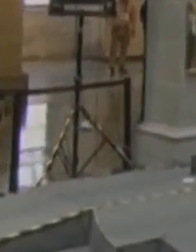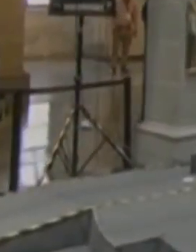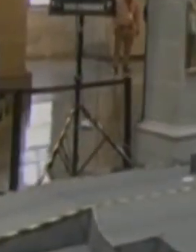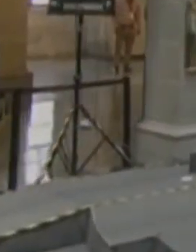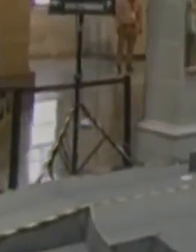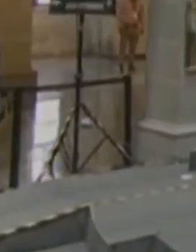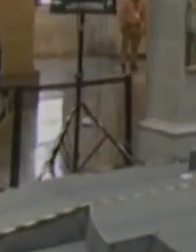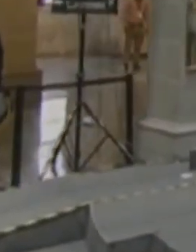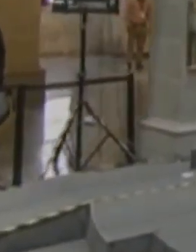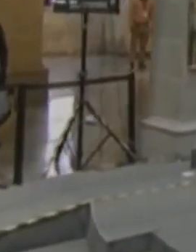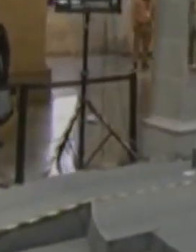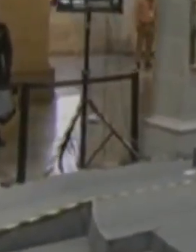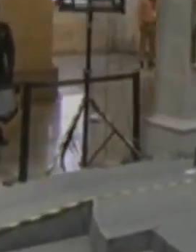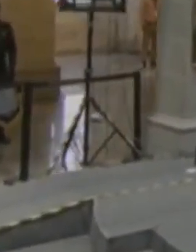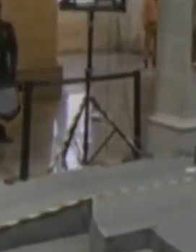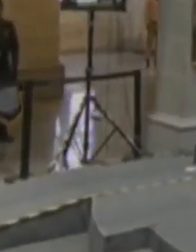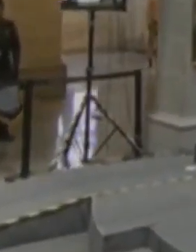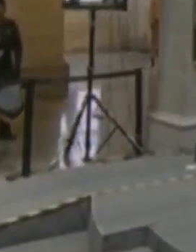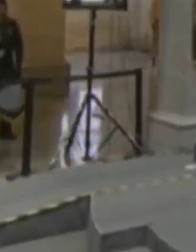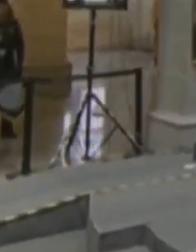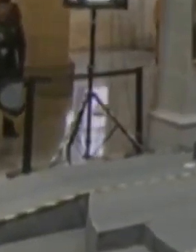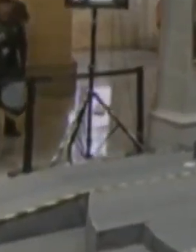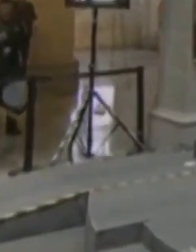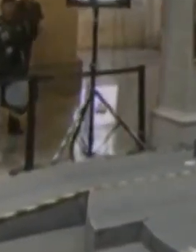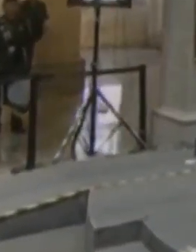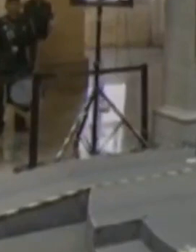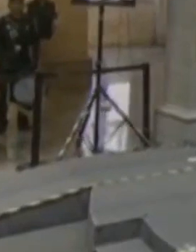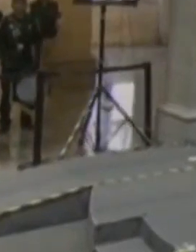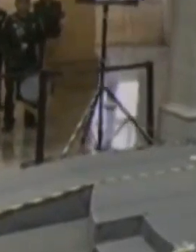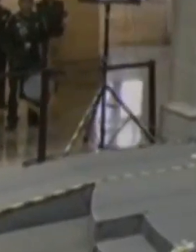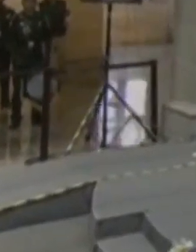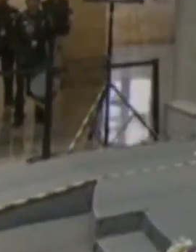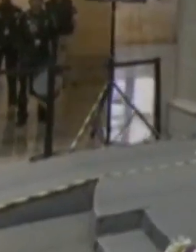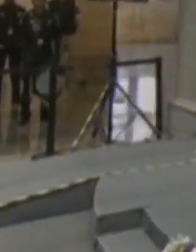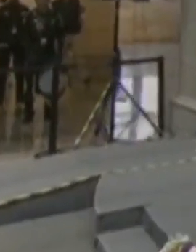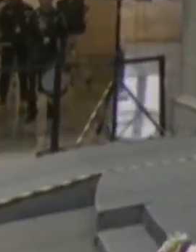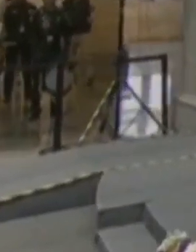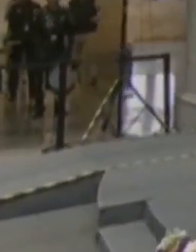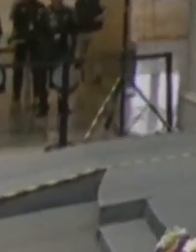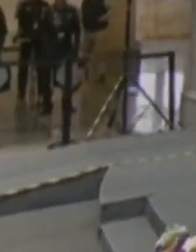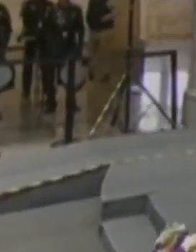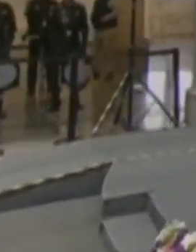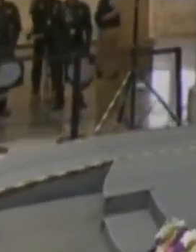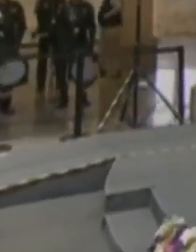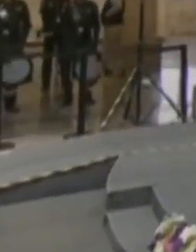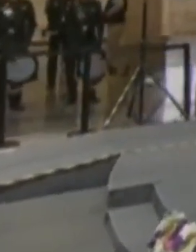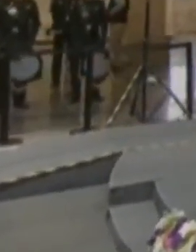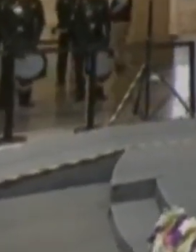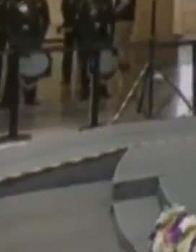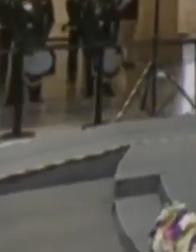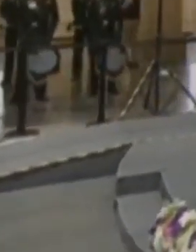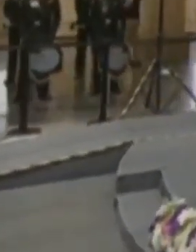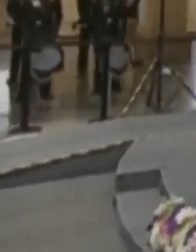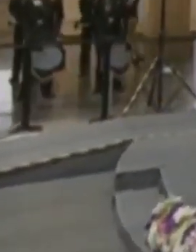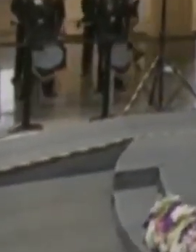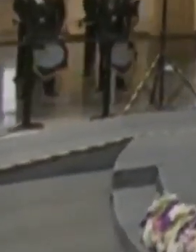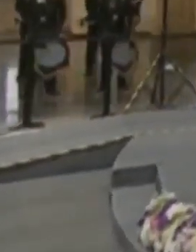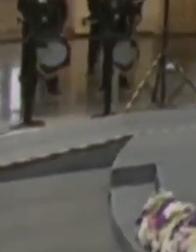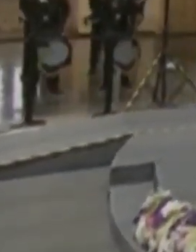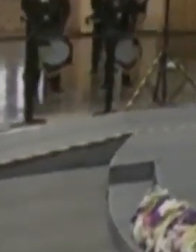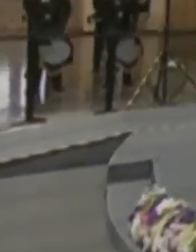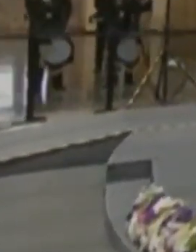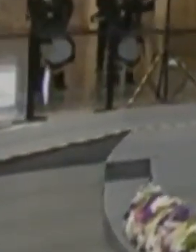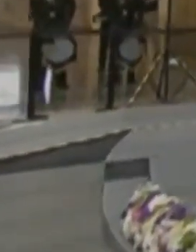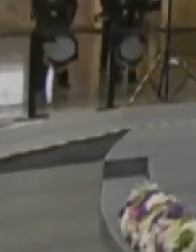Sacil de León Vilar, quien estará entregando también posteriormente esta presea y el diploma correspondiente a